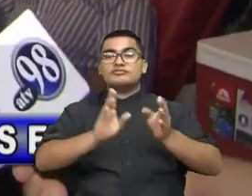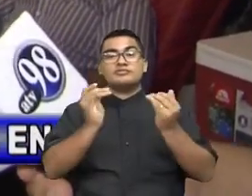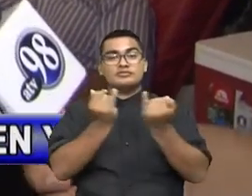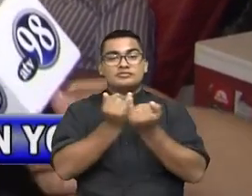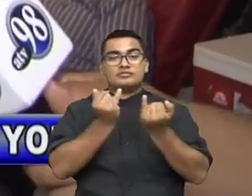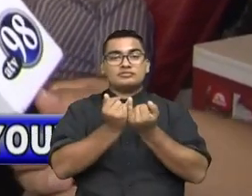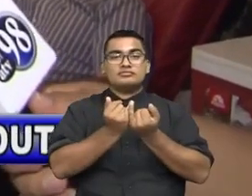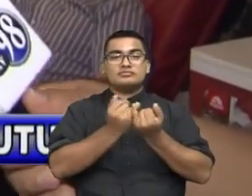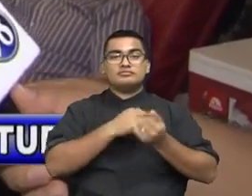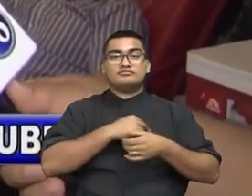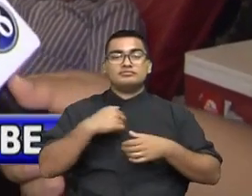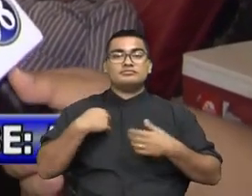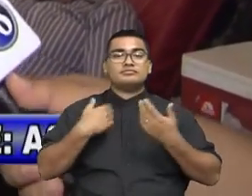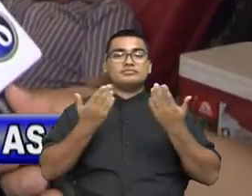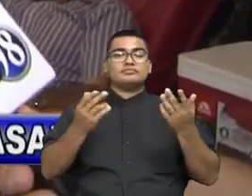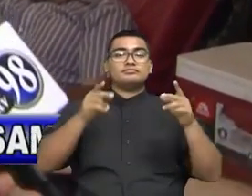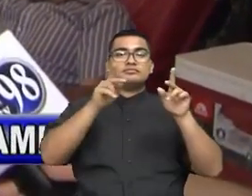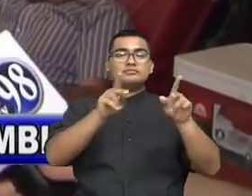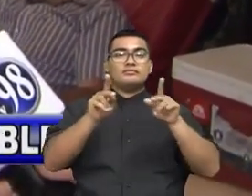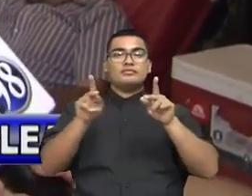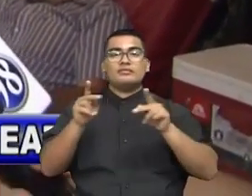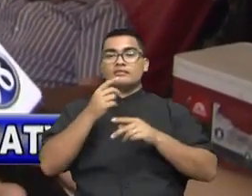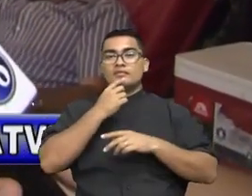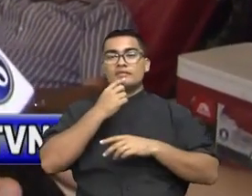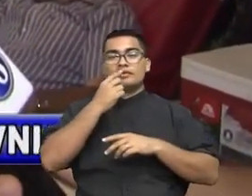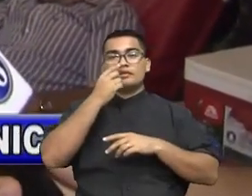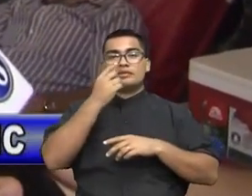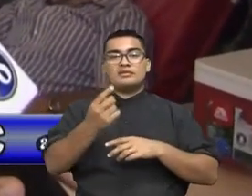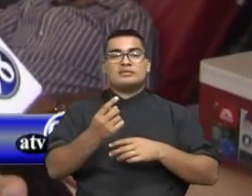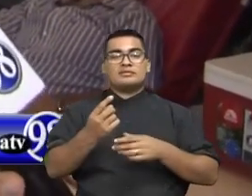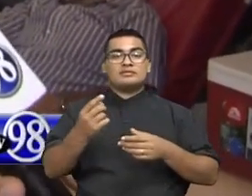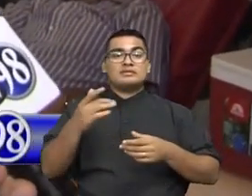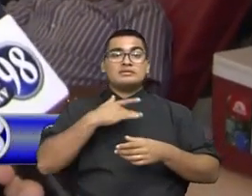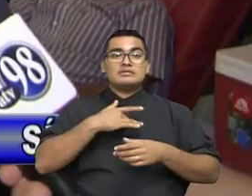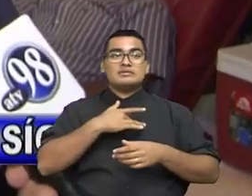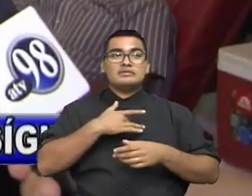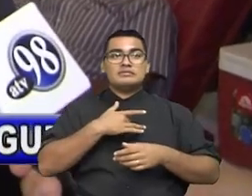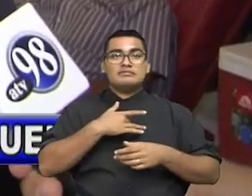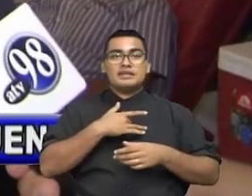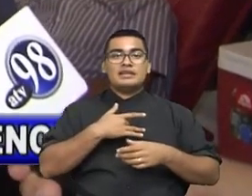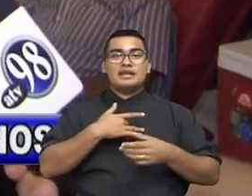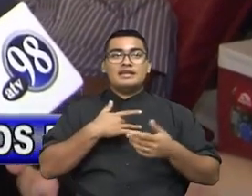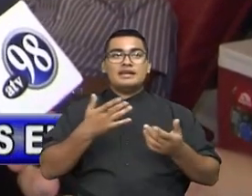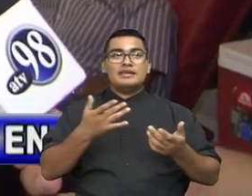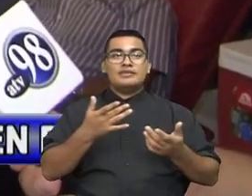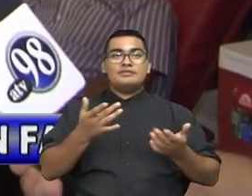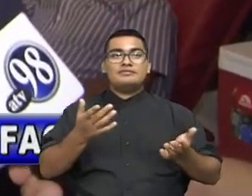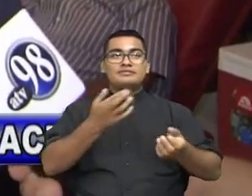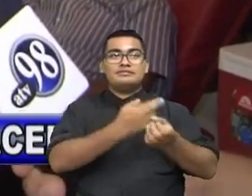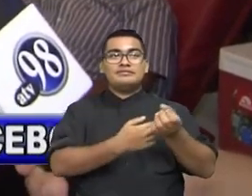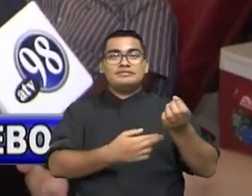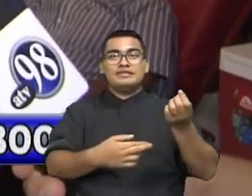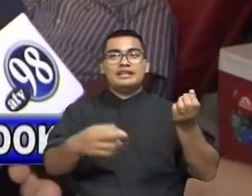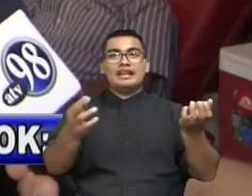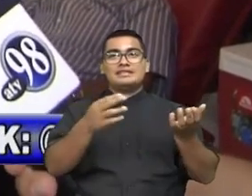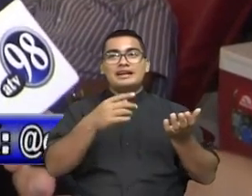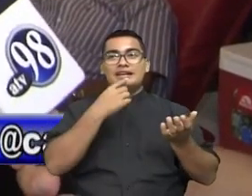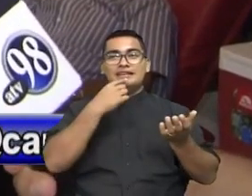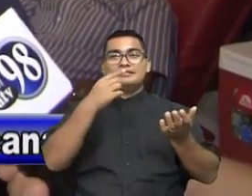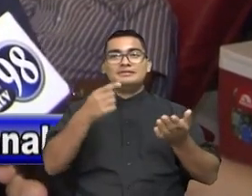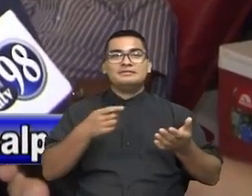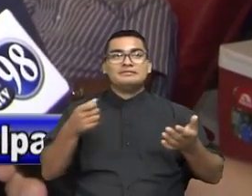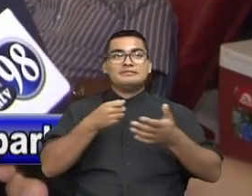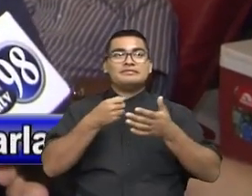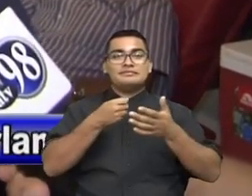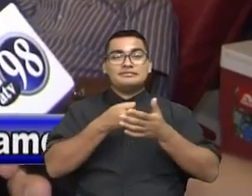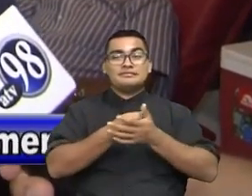también gente que adolece del vital líquido y tiene enfermedades en los centros hospitalarios. Por tal razón, el